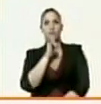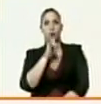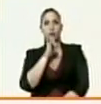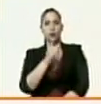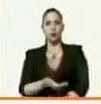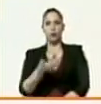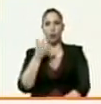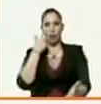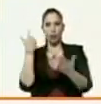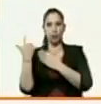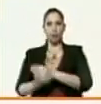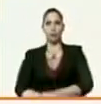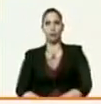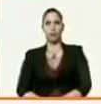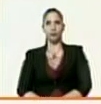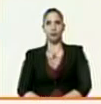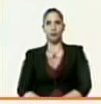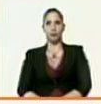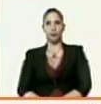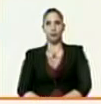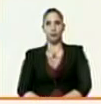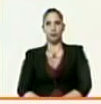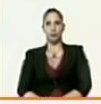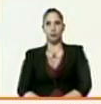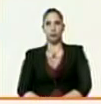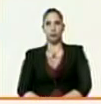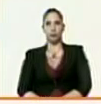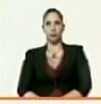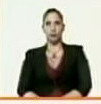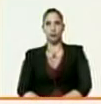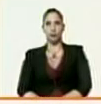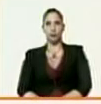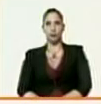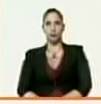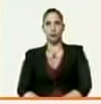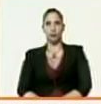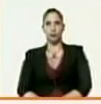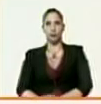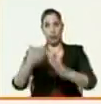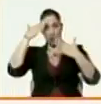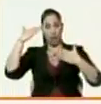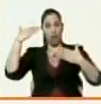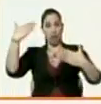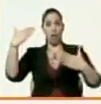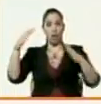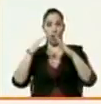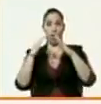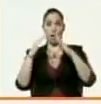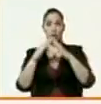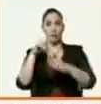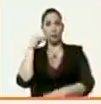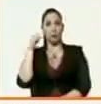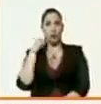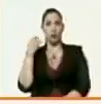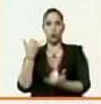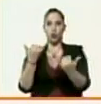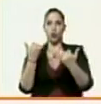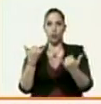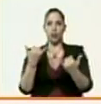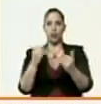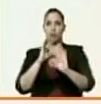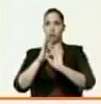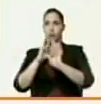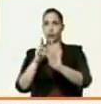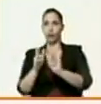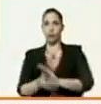interés nacional. Enmi, te escuchamos. Adelante. Feliz tarde. Este saludo desde Casa Amarilla, donde a esta hora ofrece importantes